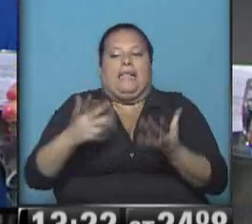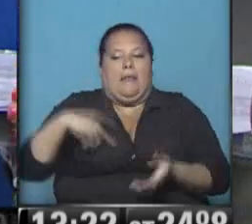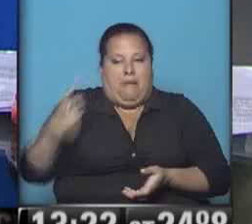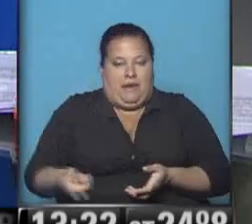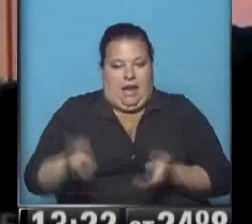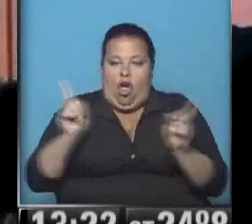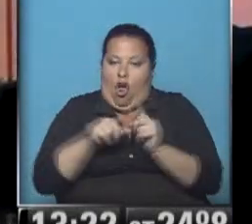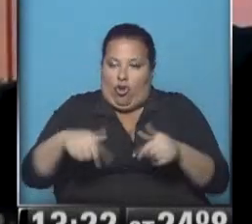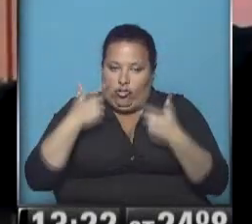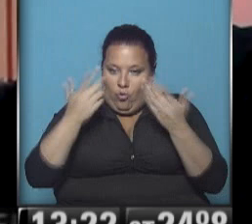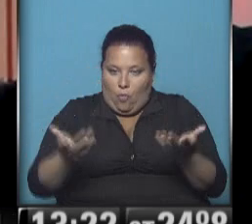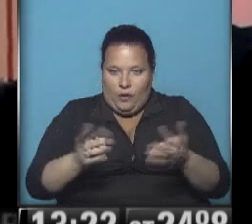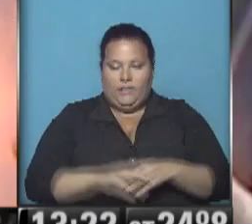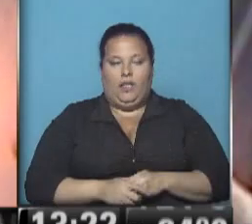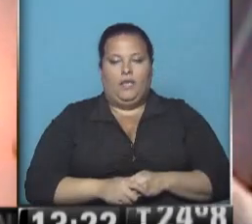mañana.